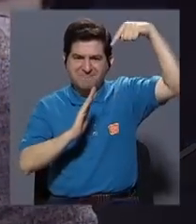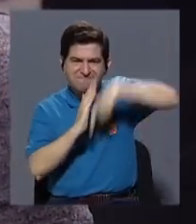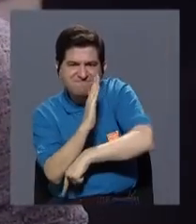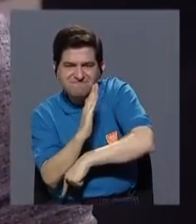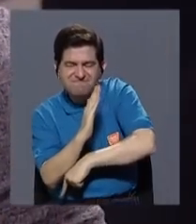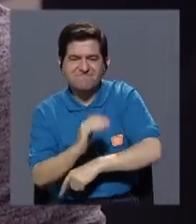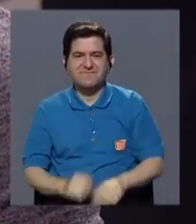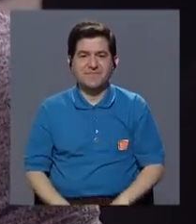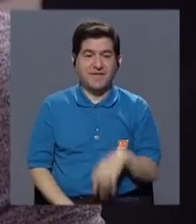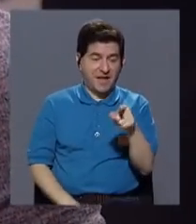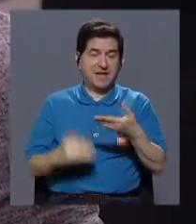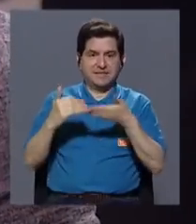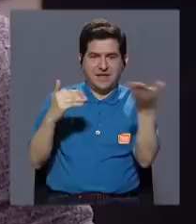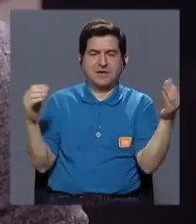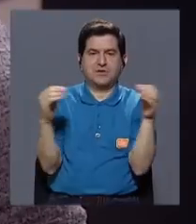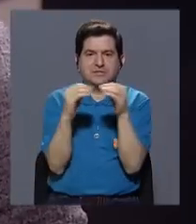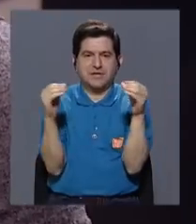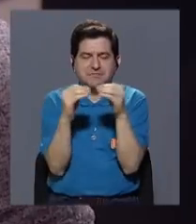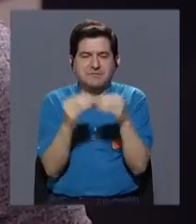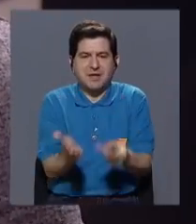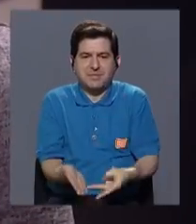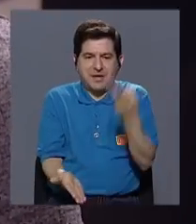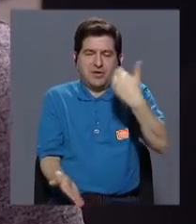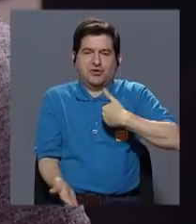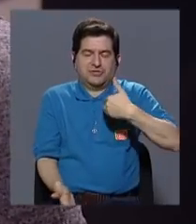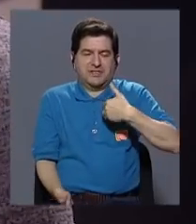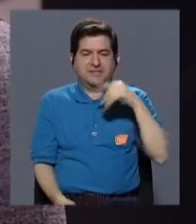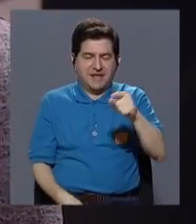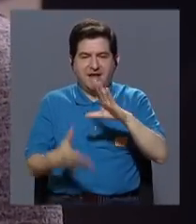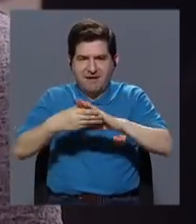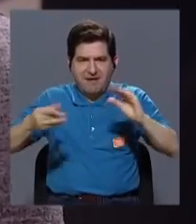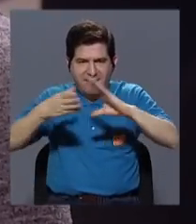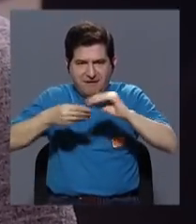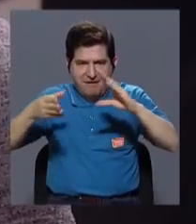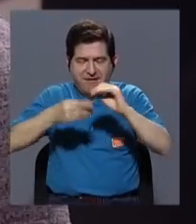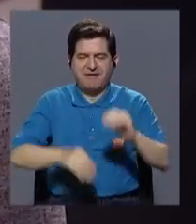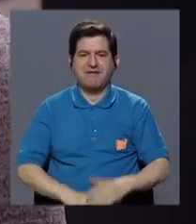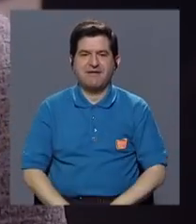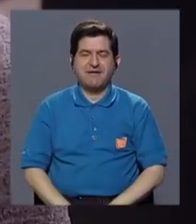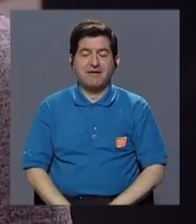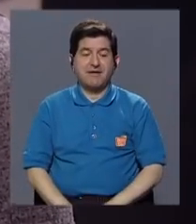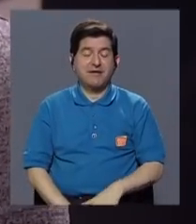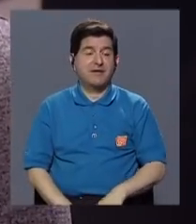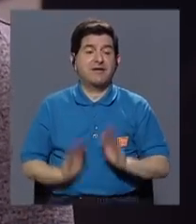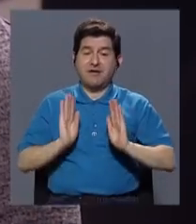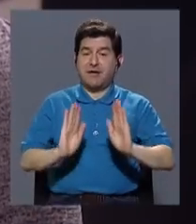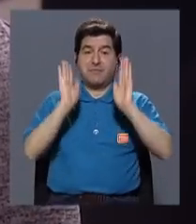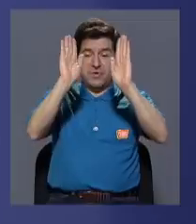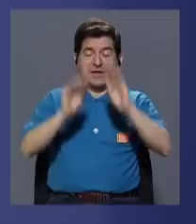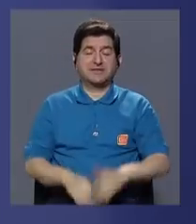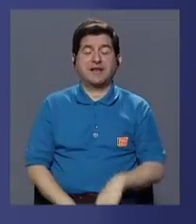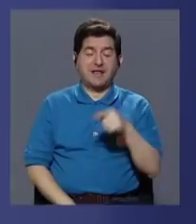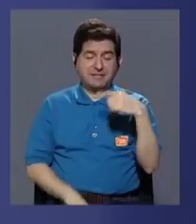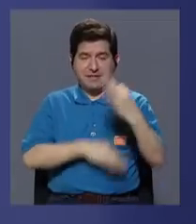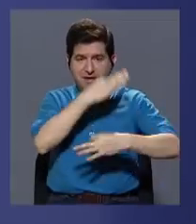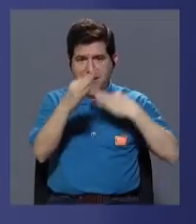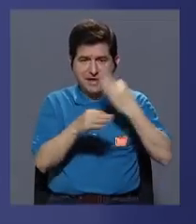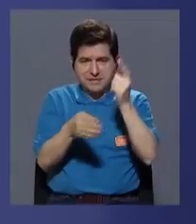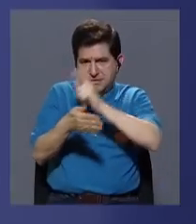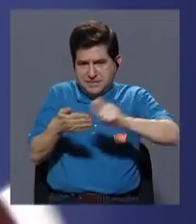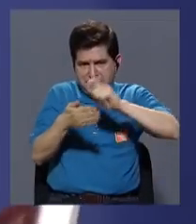y eso es una de las cosas más ricas que tiene esta crónica y bueno espectacular en general sí